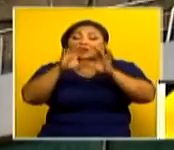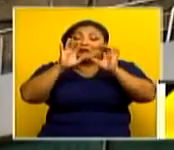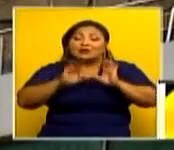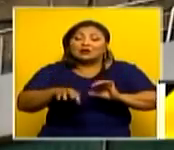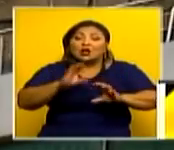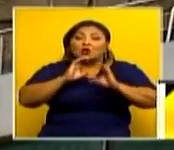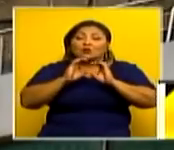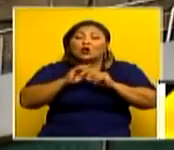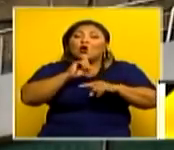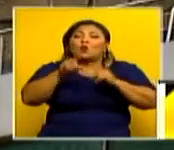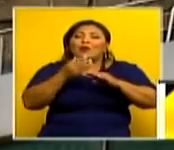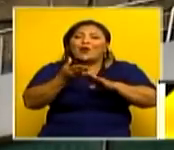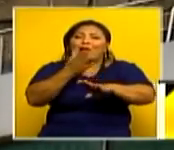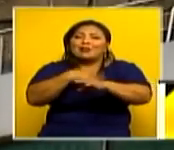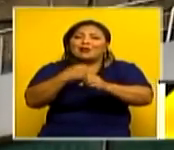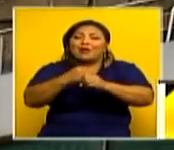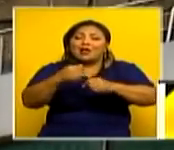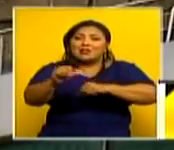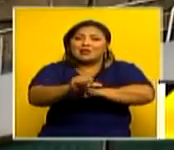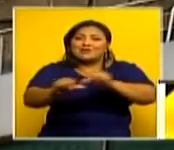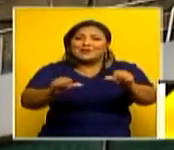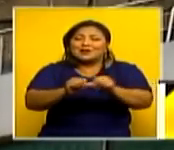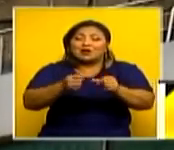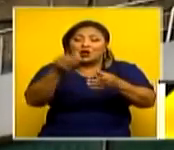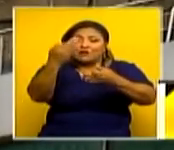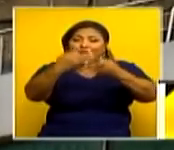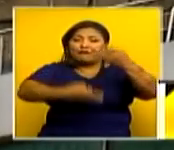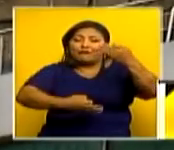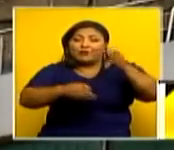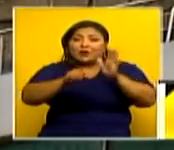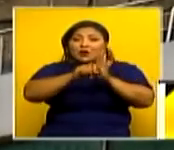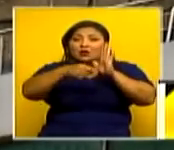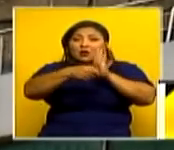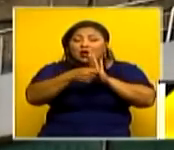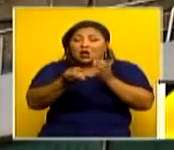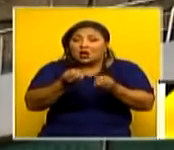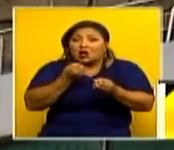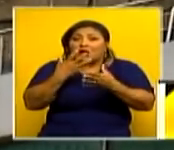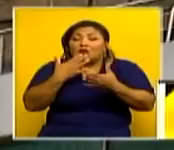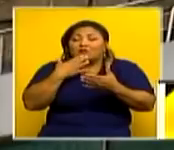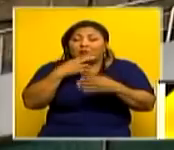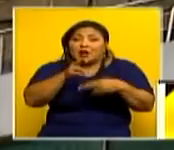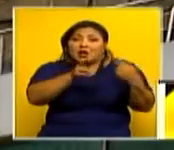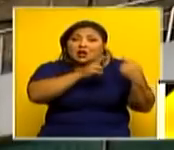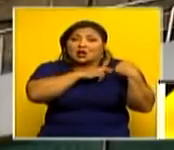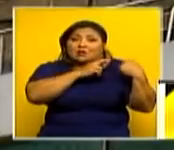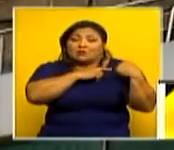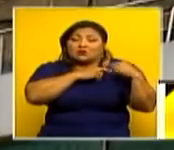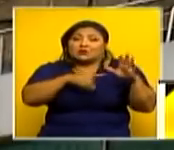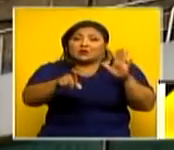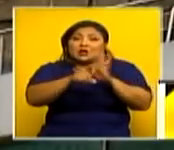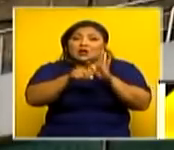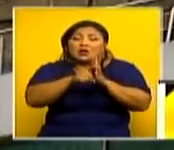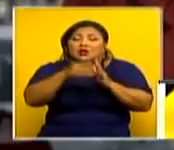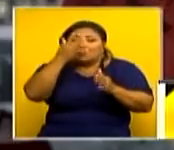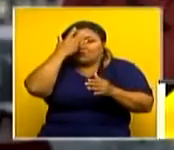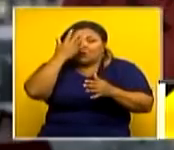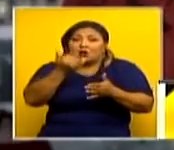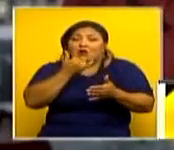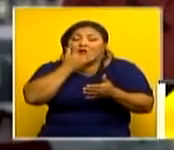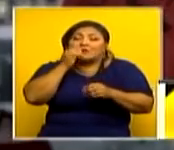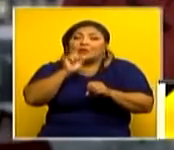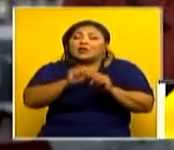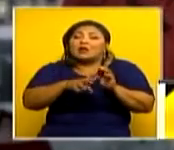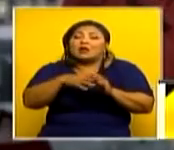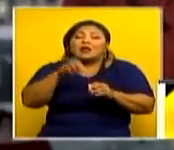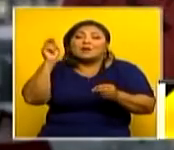Comunicación durante su administración. En un informe de Contraloría se determina indicios de responsabilidad penal por un perjuicio al Estado de más